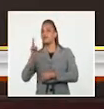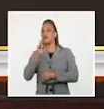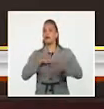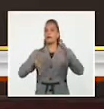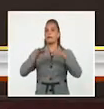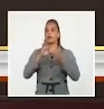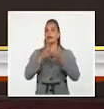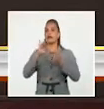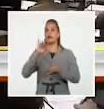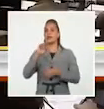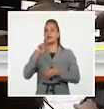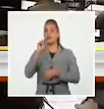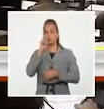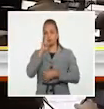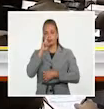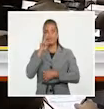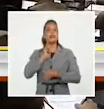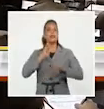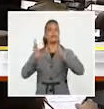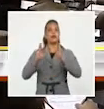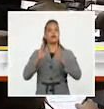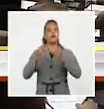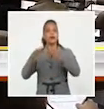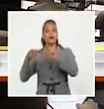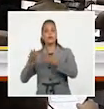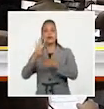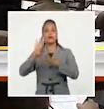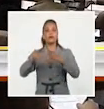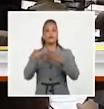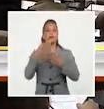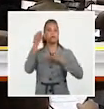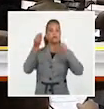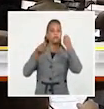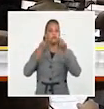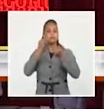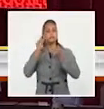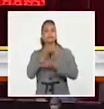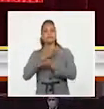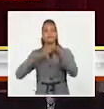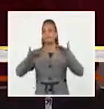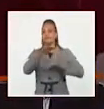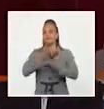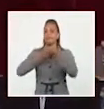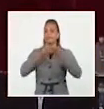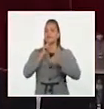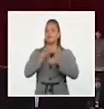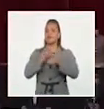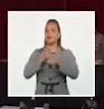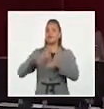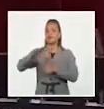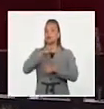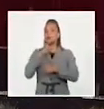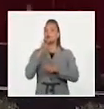posible, sino también en el marco de eso, como ya lo hemos hablado en otras oportunidades, seguir